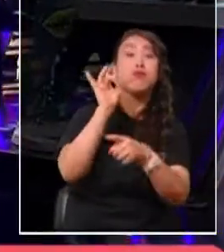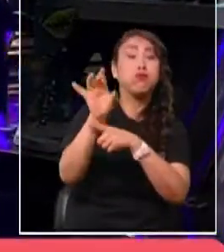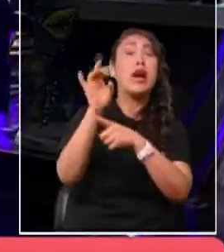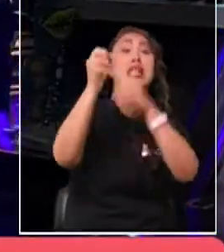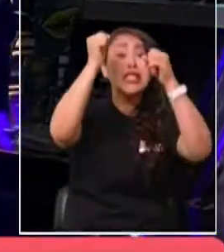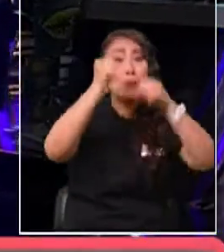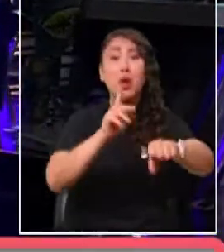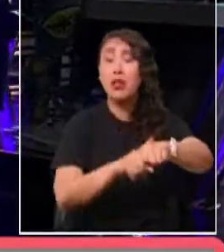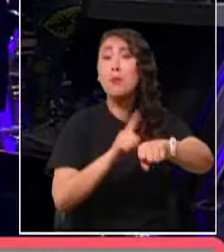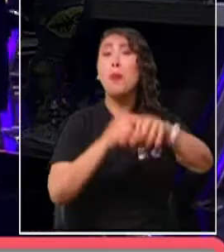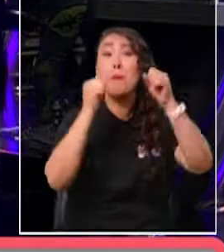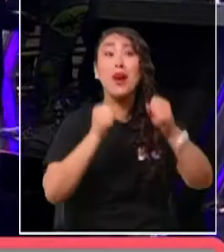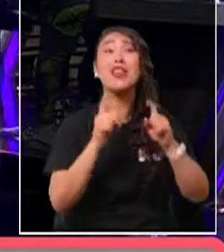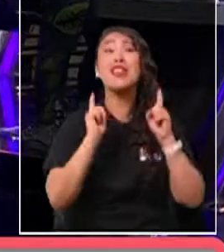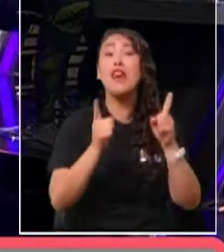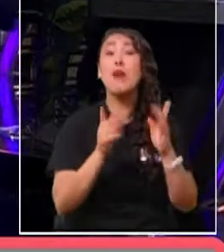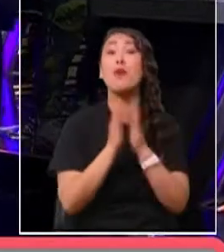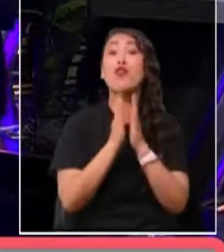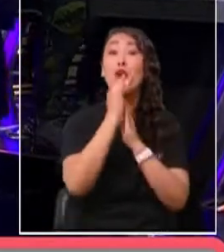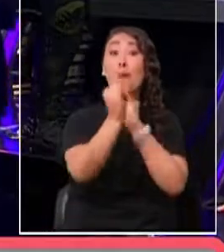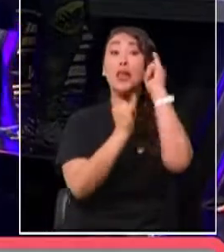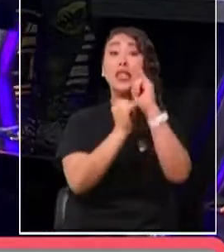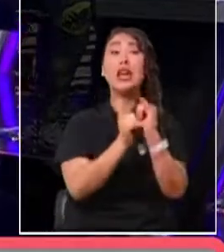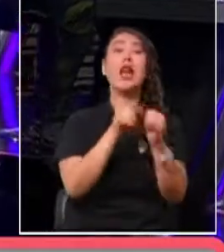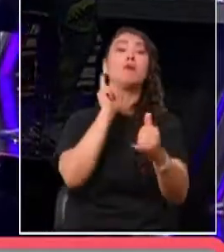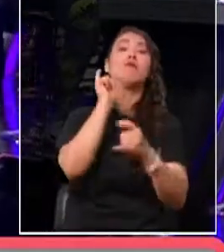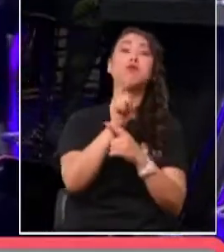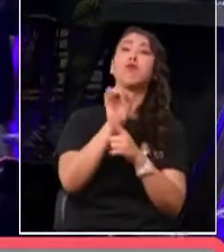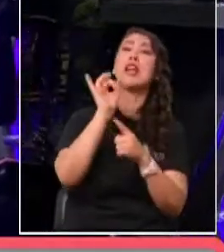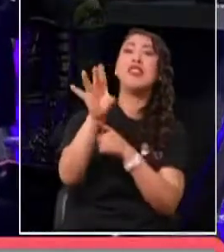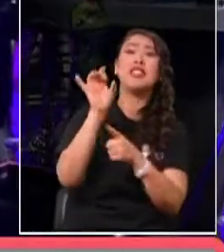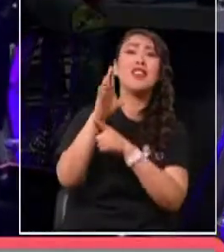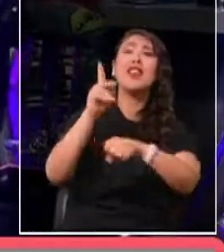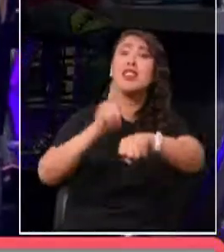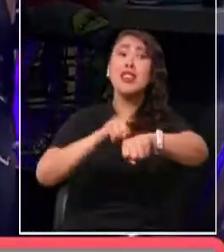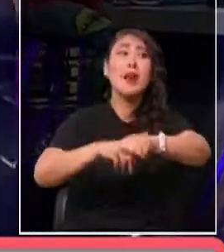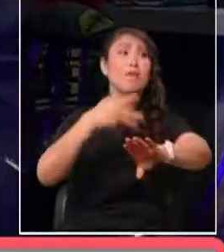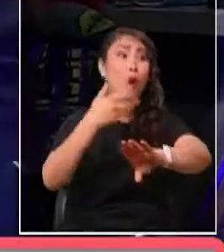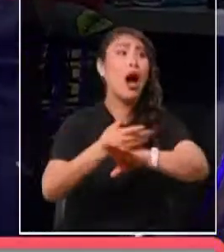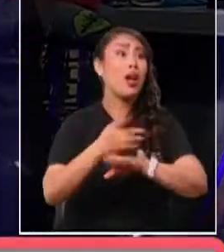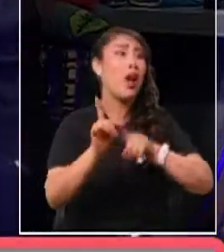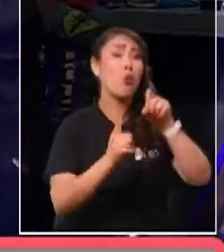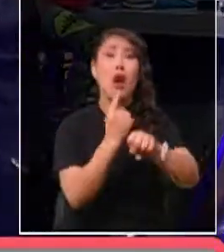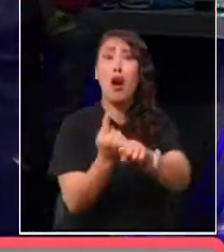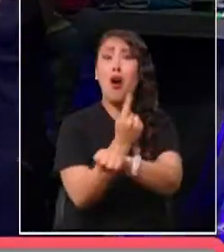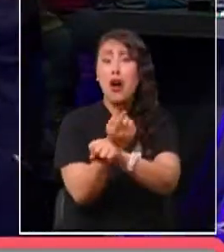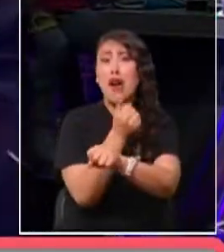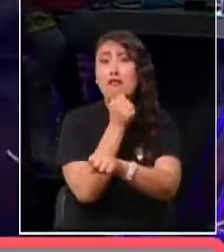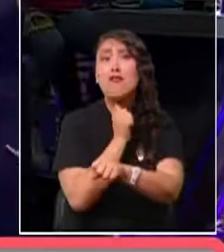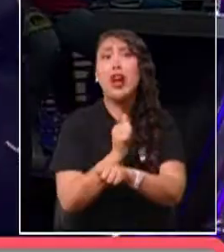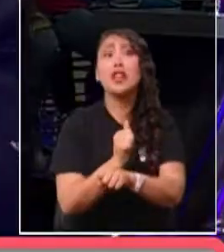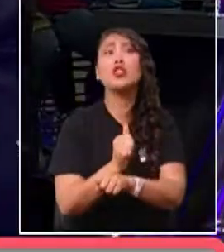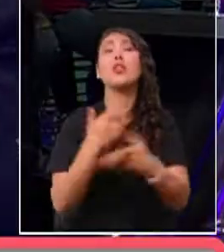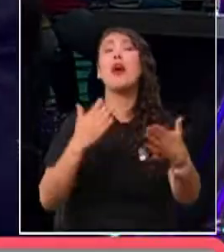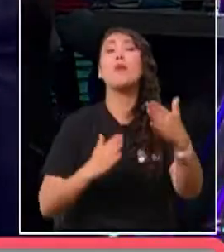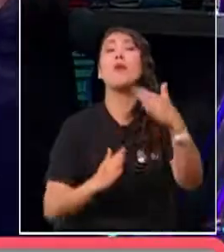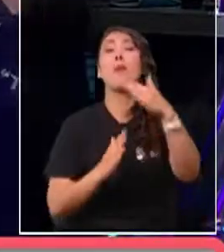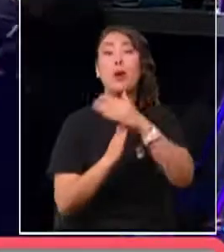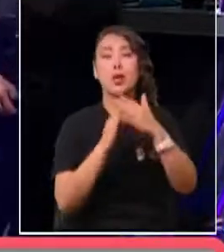que empezar a empujar el botón digital. Todavía tenemos tiempo, nos queda un par de horas. Vamos a los mensajes y